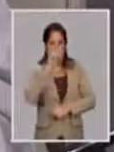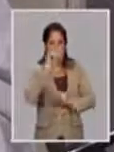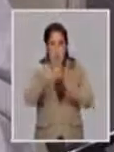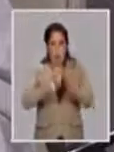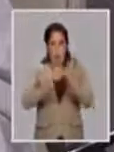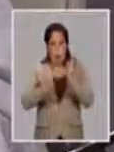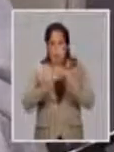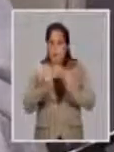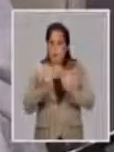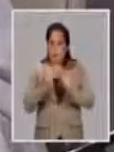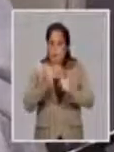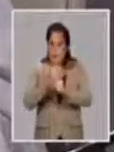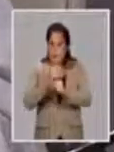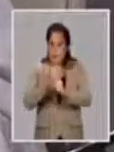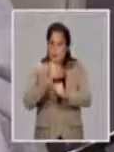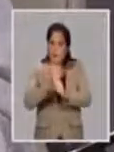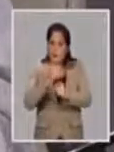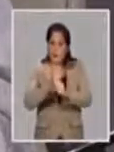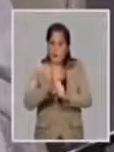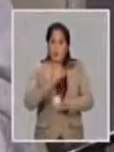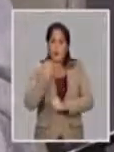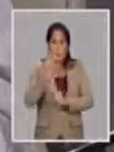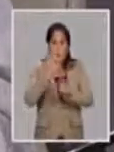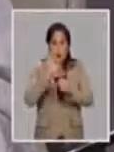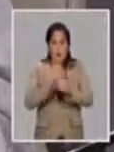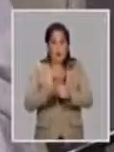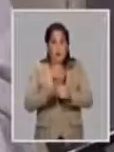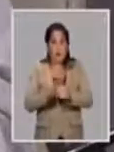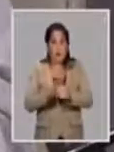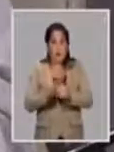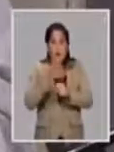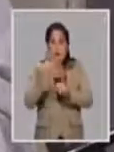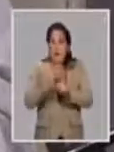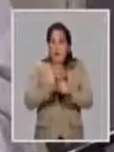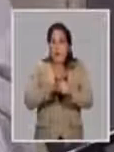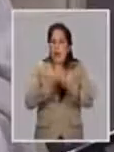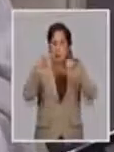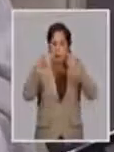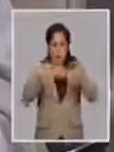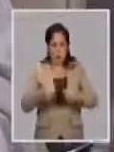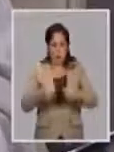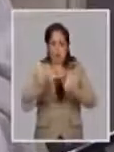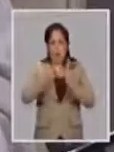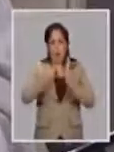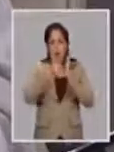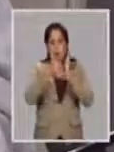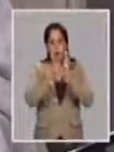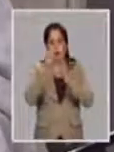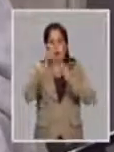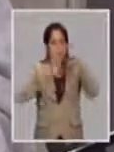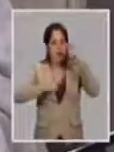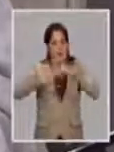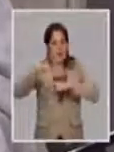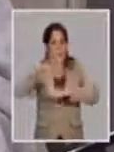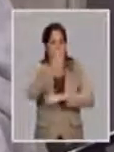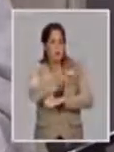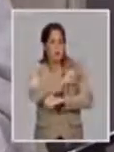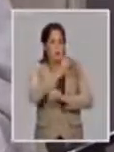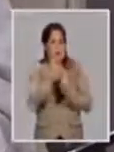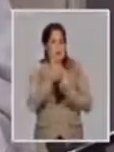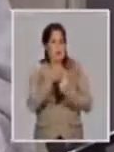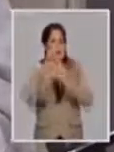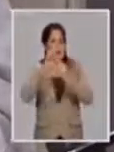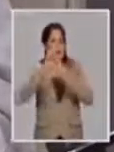de estos 9 meses de intenso trabajo. Nosotros comenzamos a definir qué sería un proyecto de investigación de una